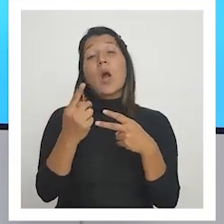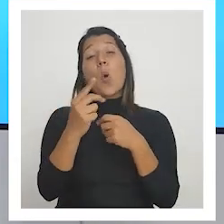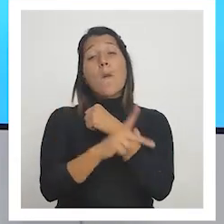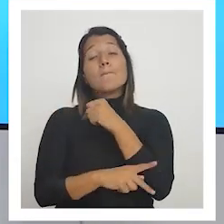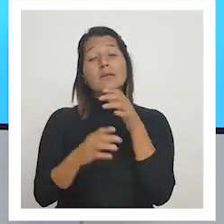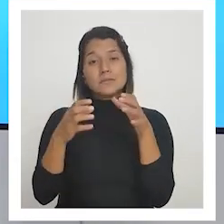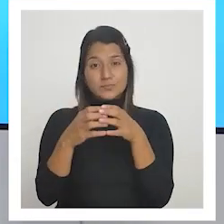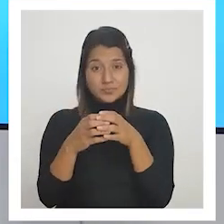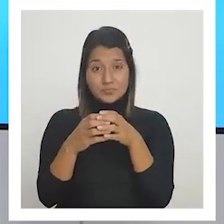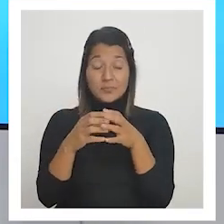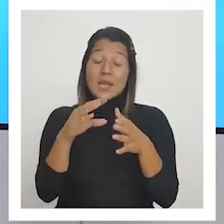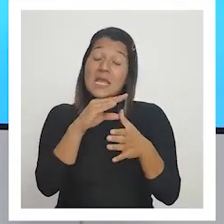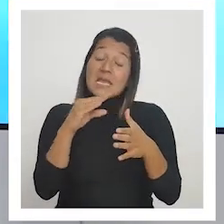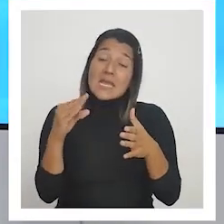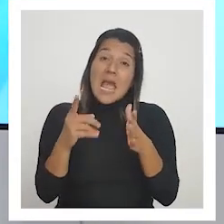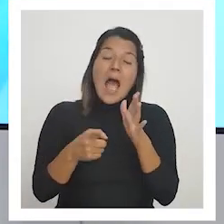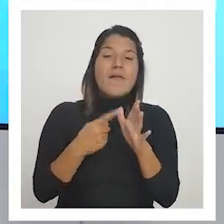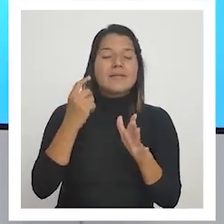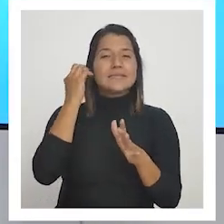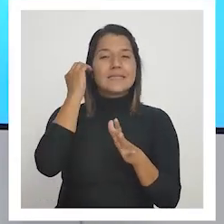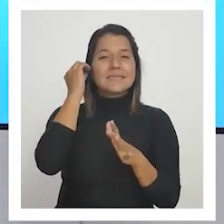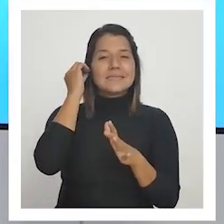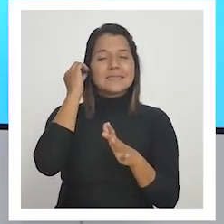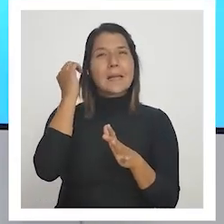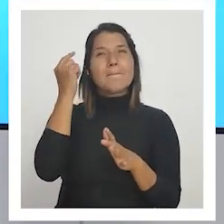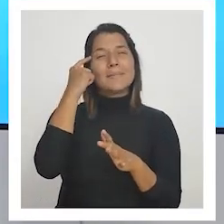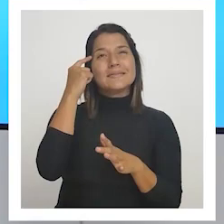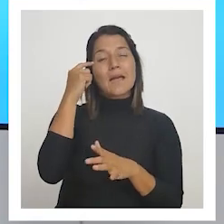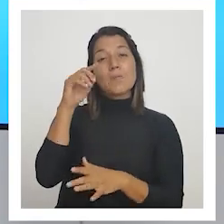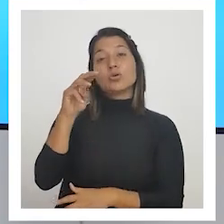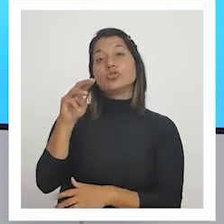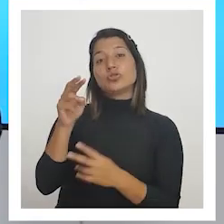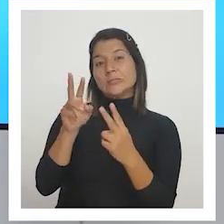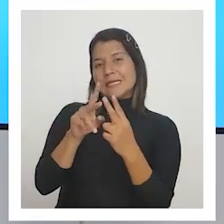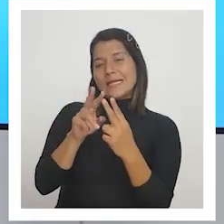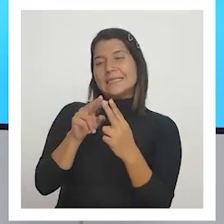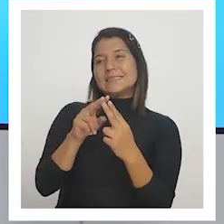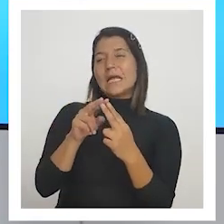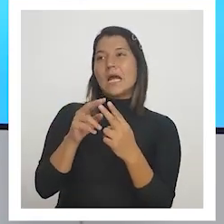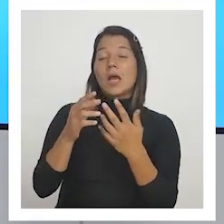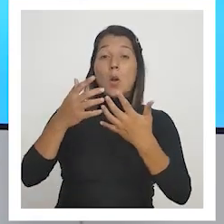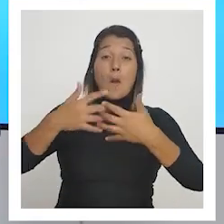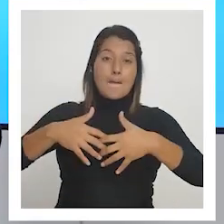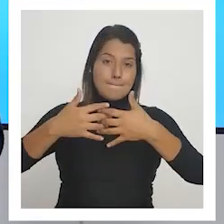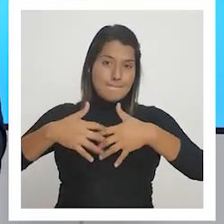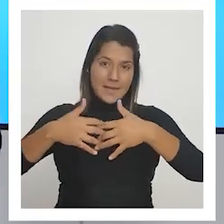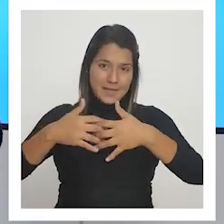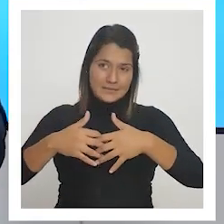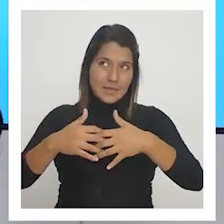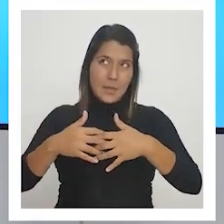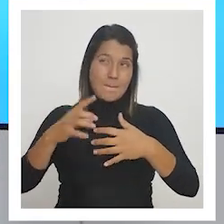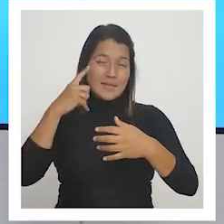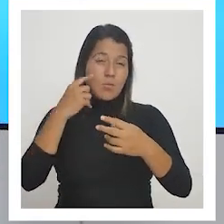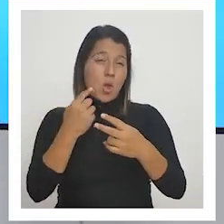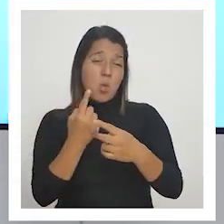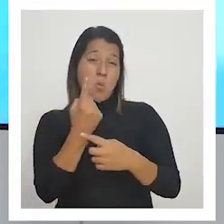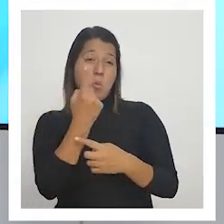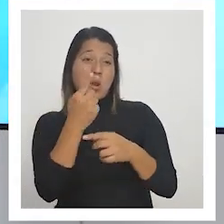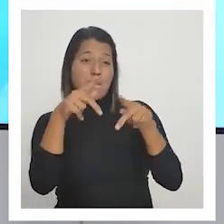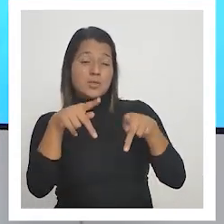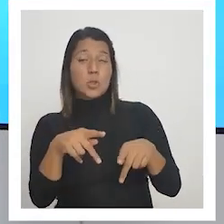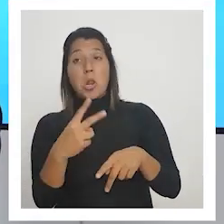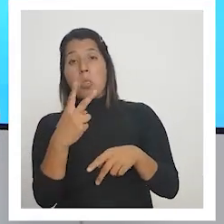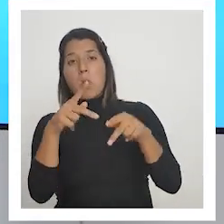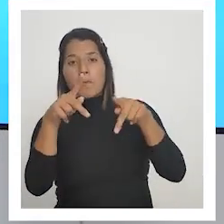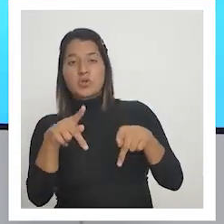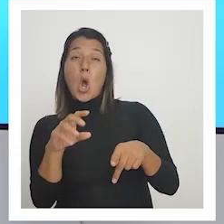la MIPYME o la PYME es una empresa de 2 personas o una empresa familiar donde trabaja el